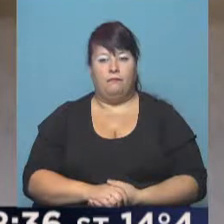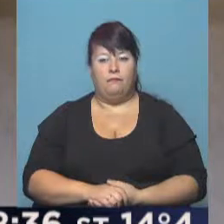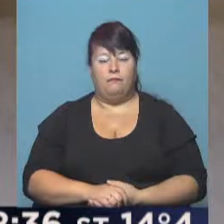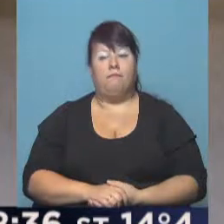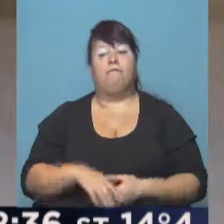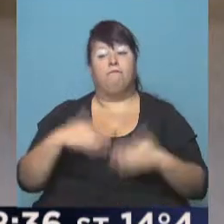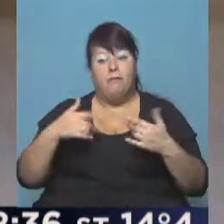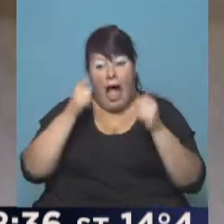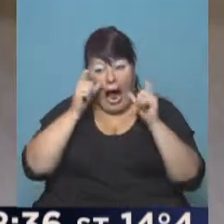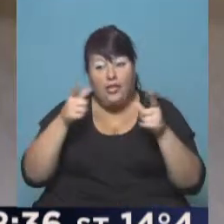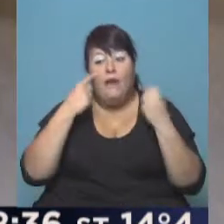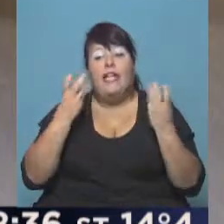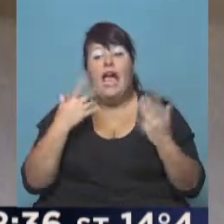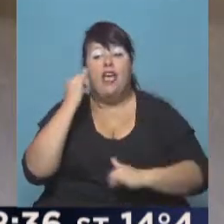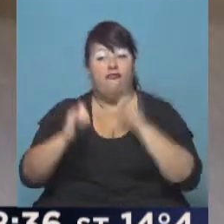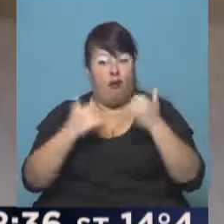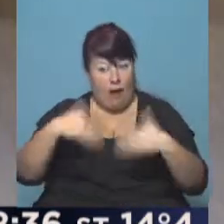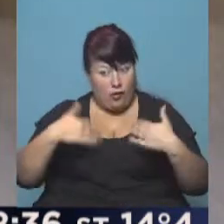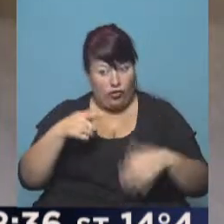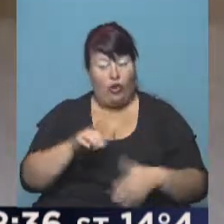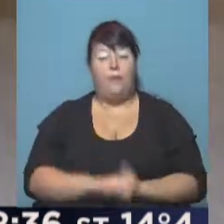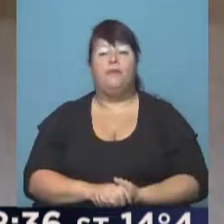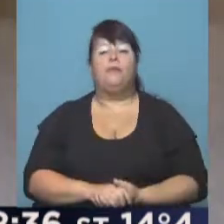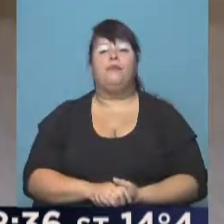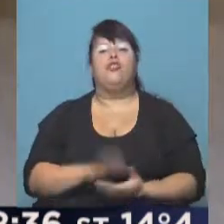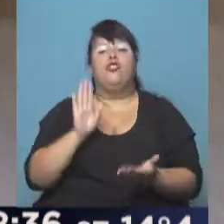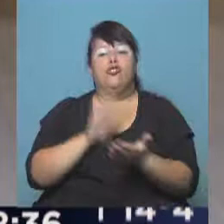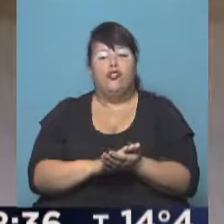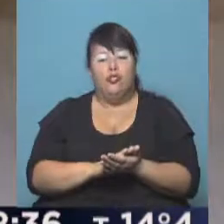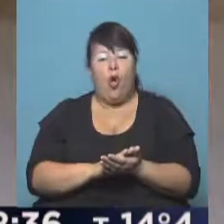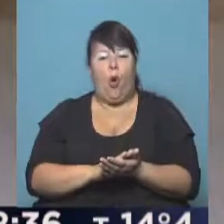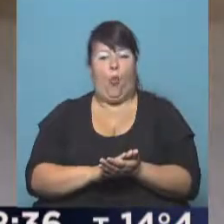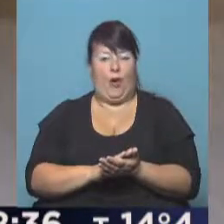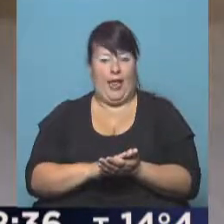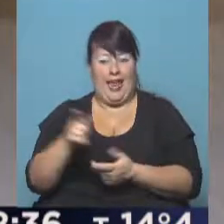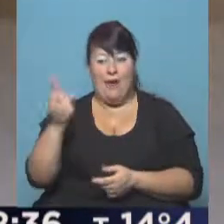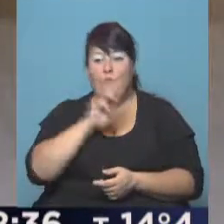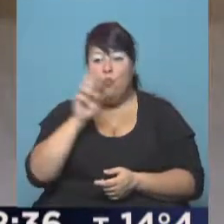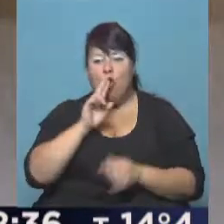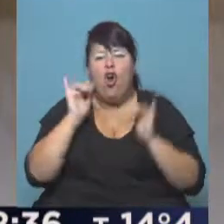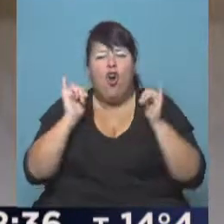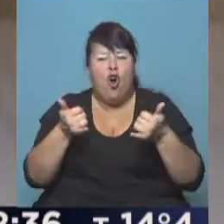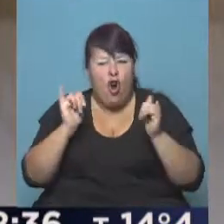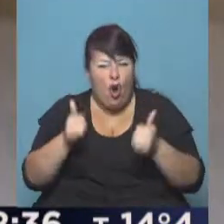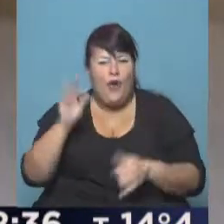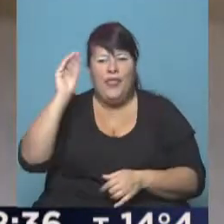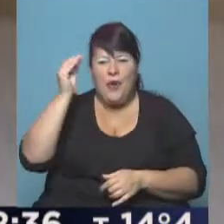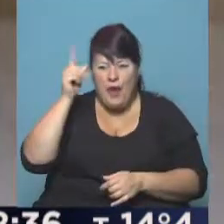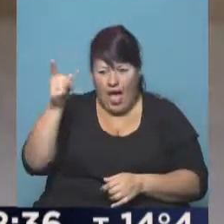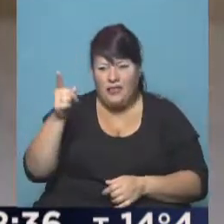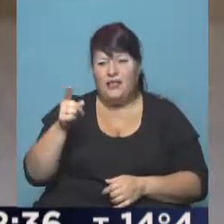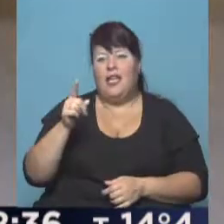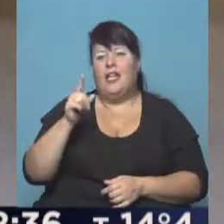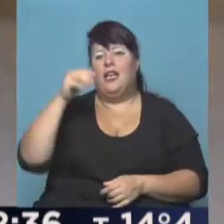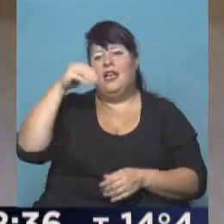entonces entonces por supuesto para informar en semejante noticia acerca de esta mujer jovencita brasileña que